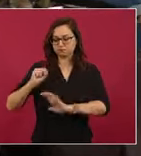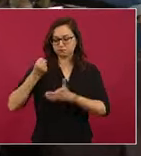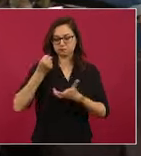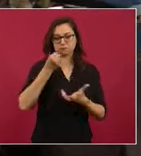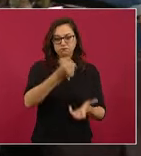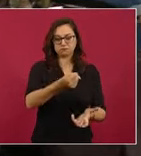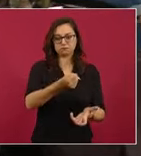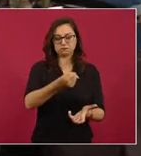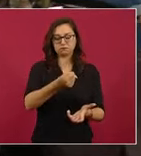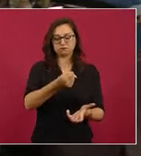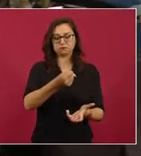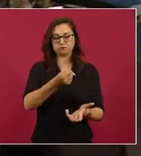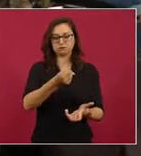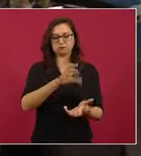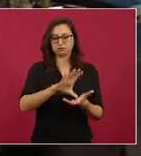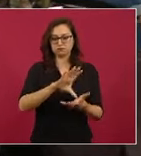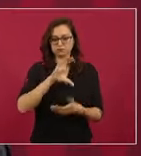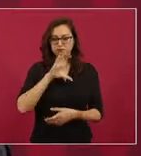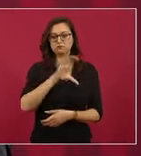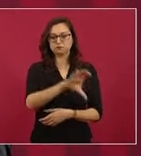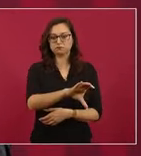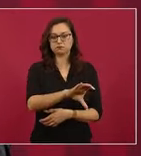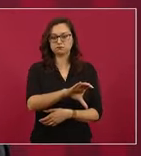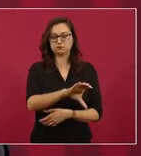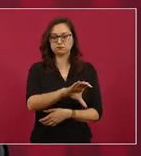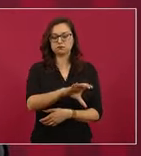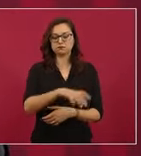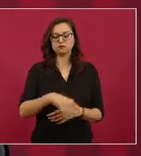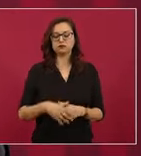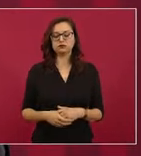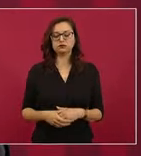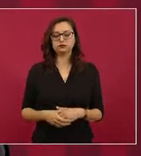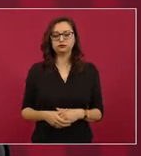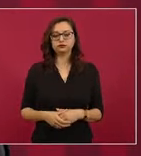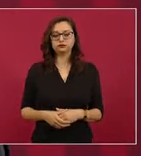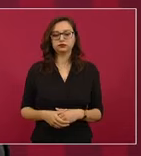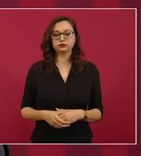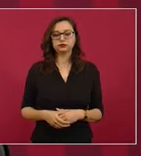la partida del presupuesto.